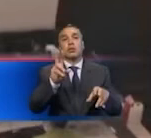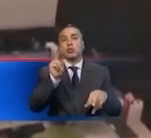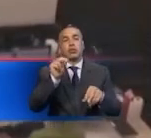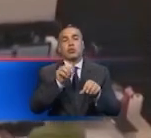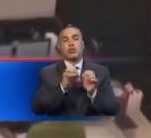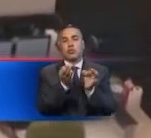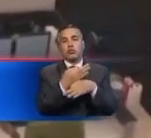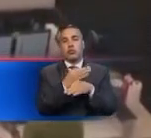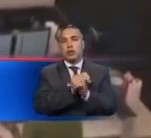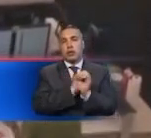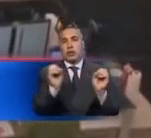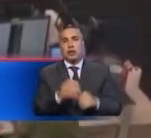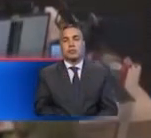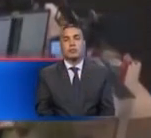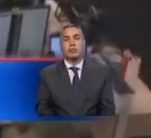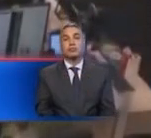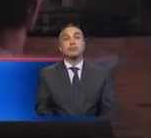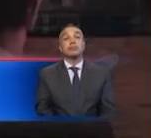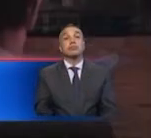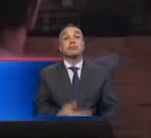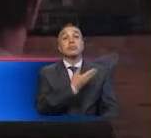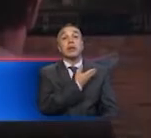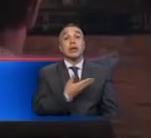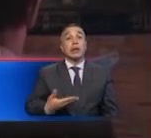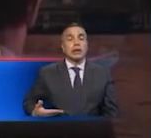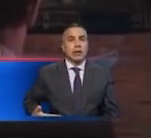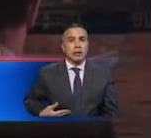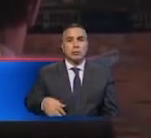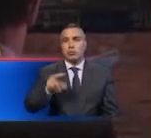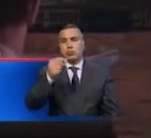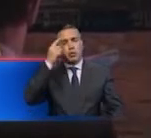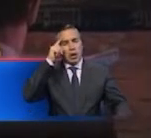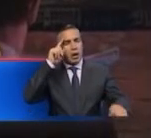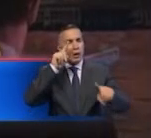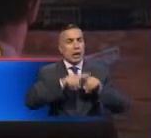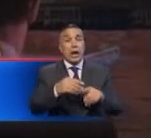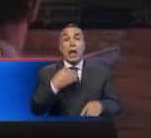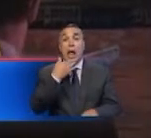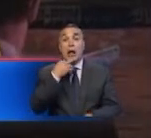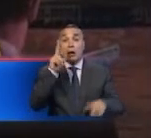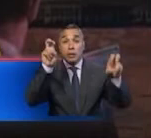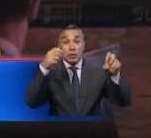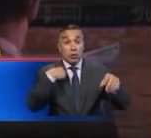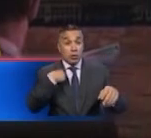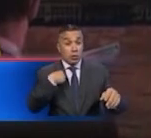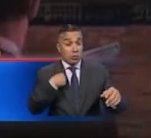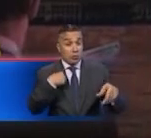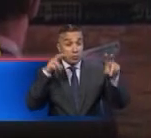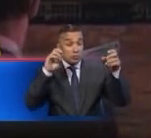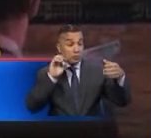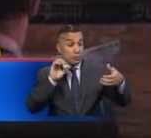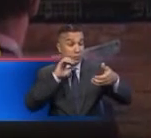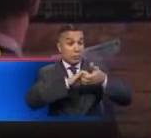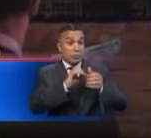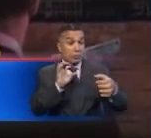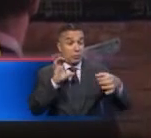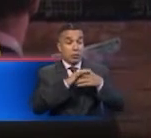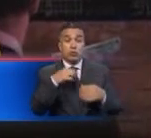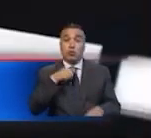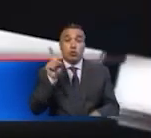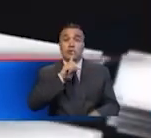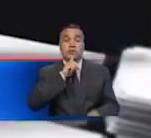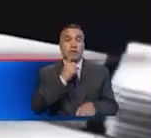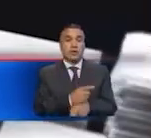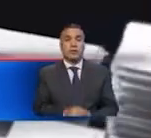hecho que en el año 2020 el entonces presidente ecuatoriano Lenín Moreno llegó a acuerdos contenedores de